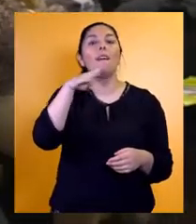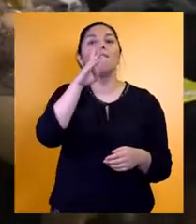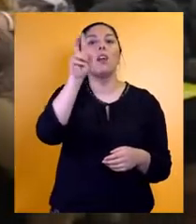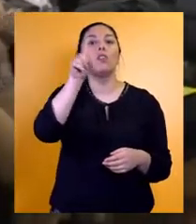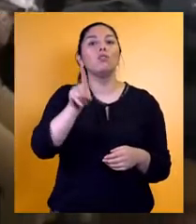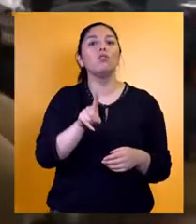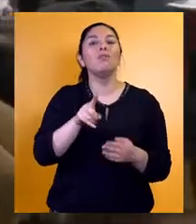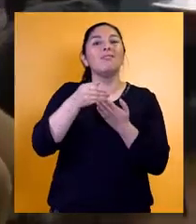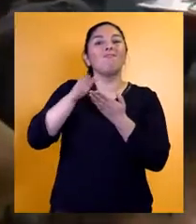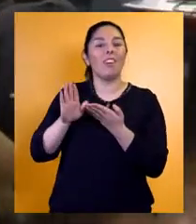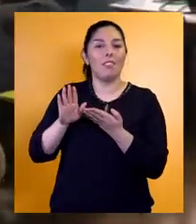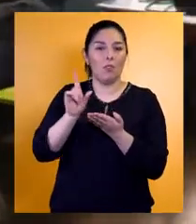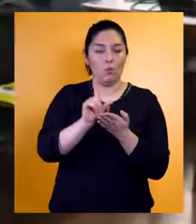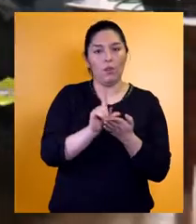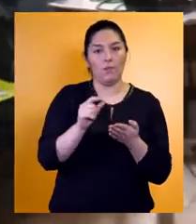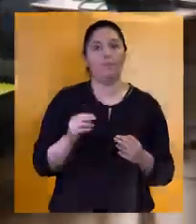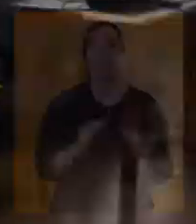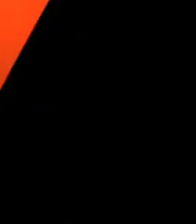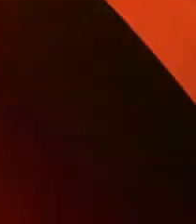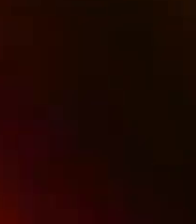la diócesis local.